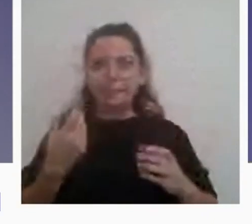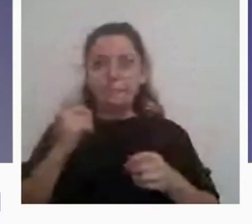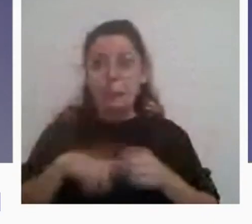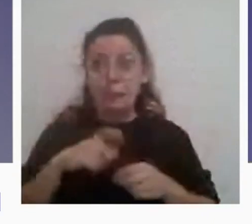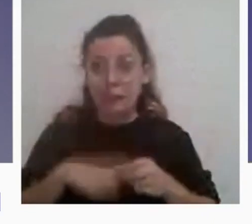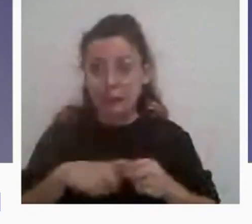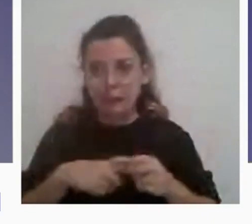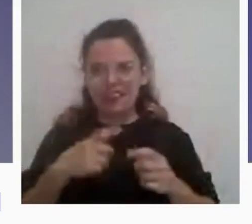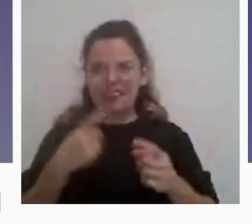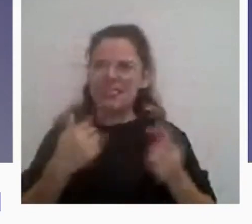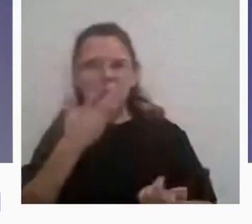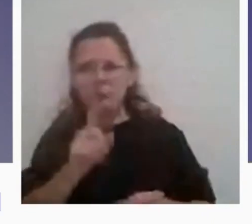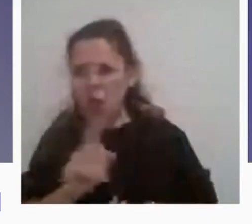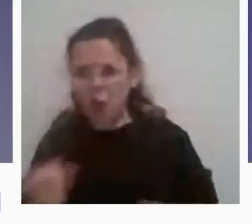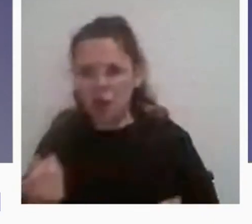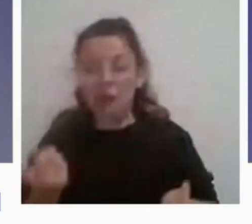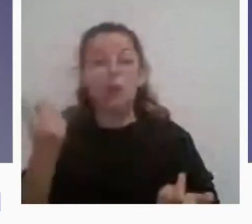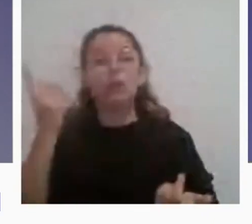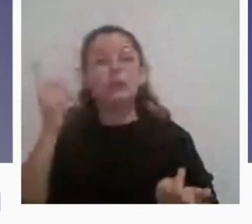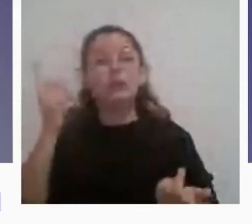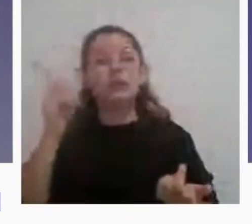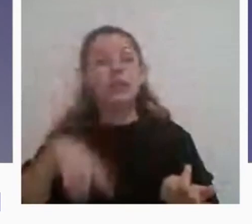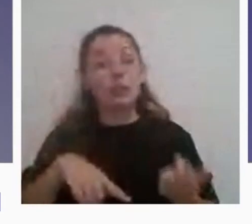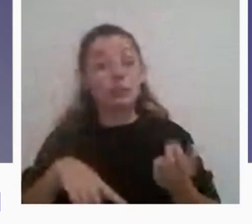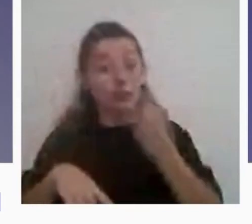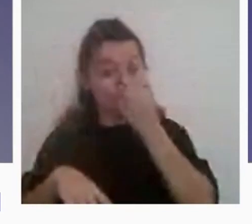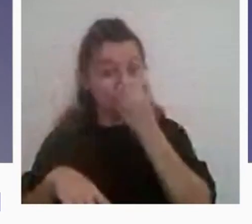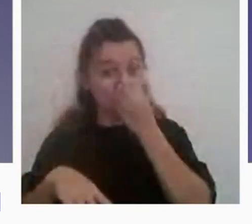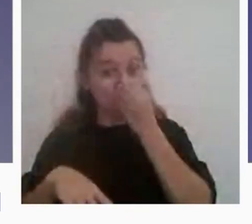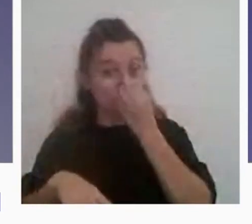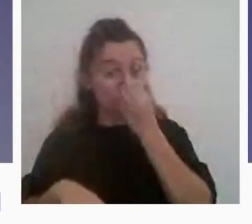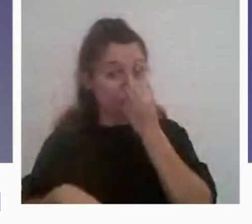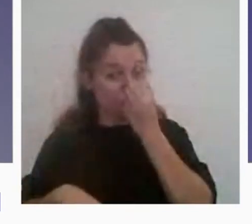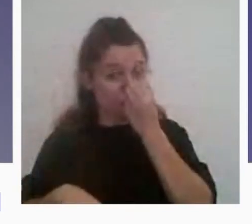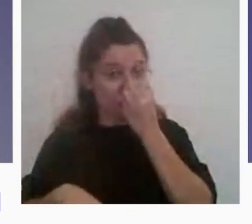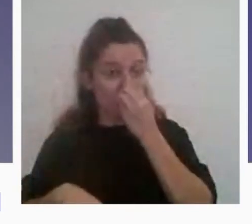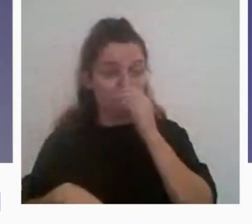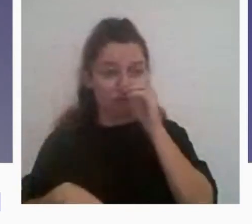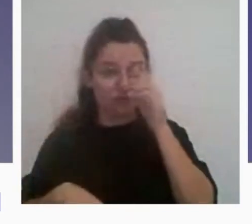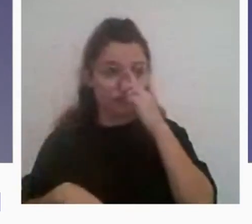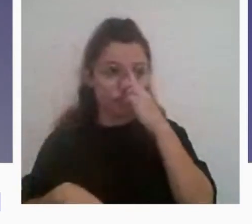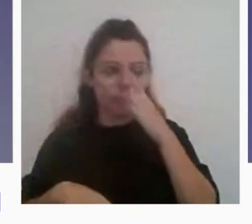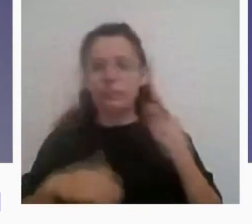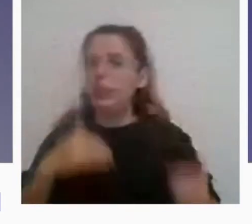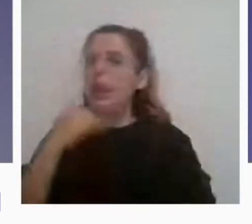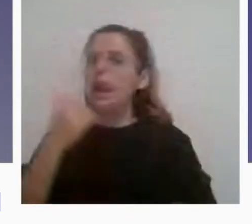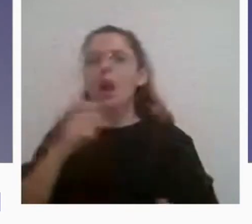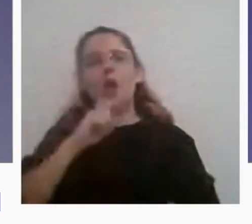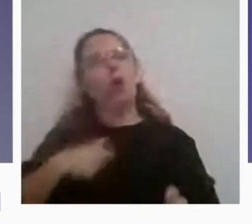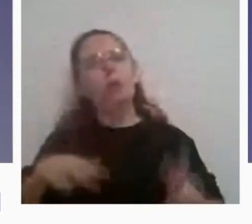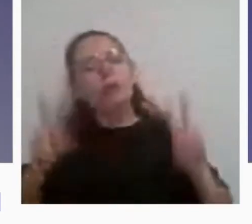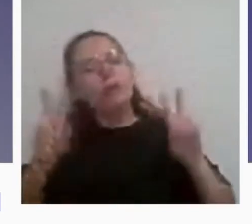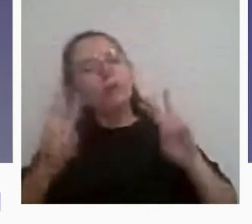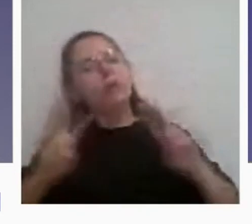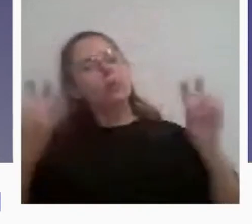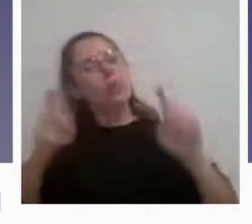desconocían, pero a la vez me parece que ha sido una brisa de aire fresco, yo creo, para muchas personas que durante la pandemia,